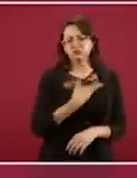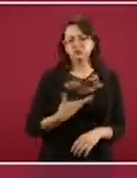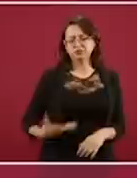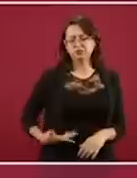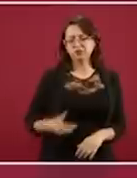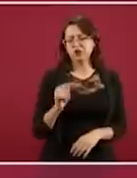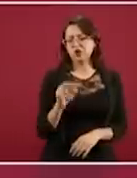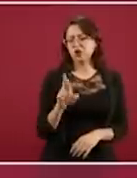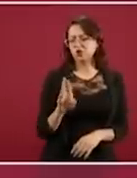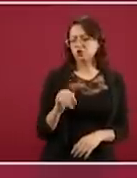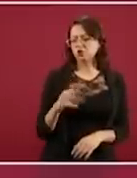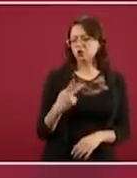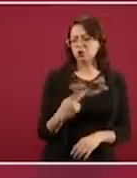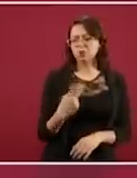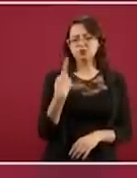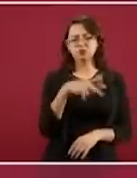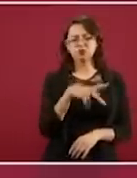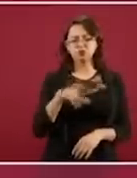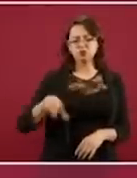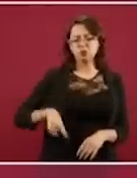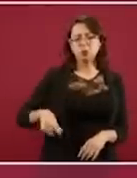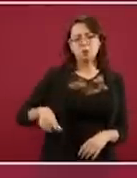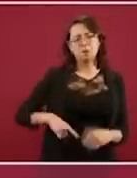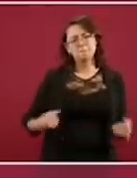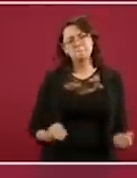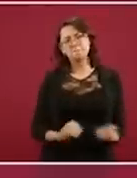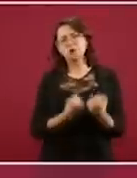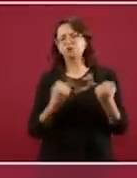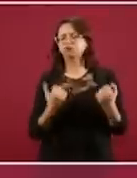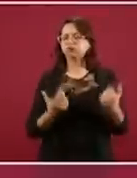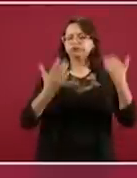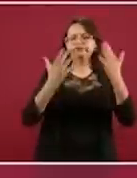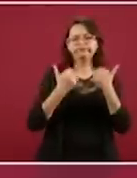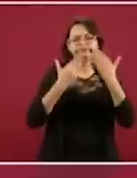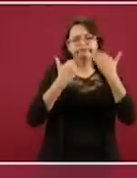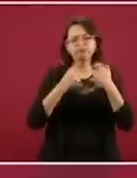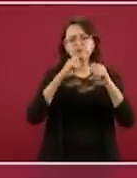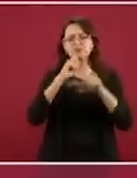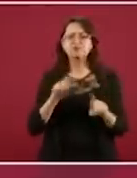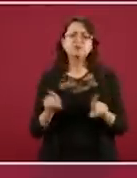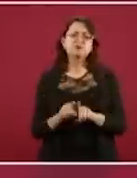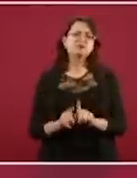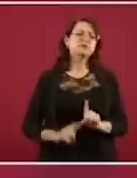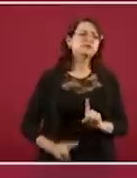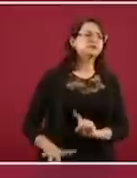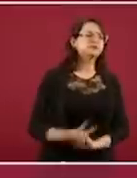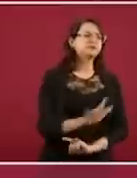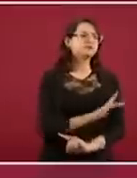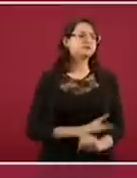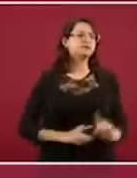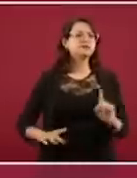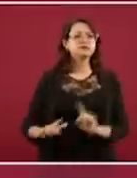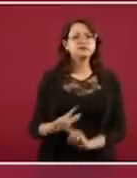Trump y en esa atmósfera, aunque existan